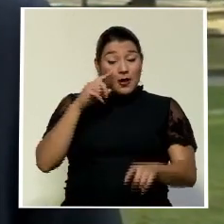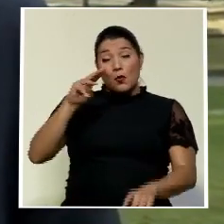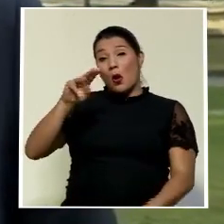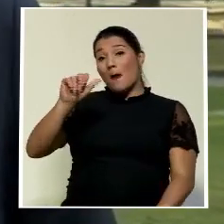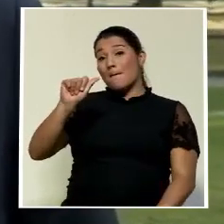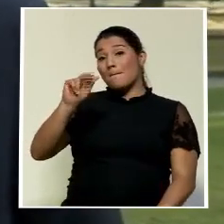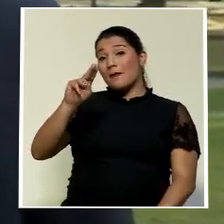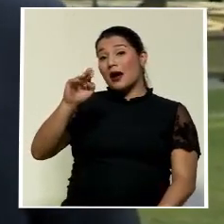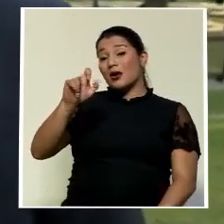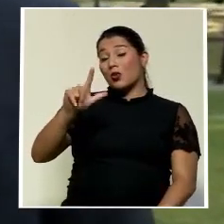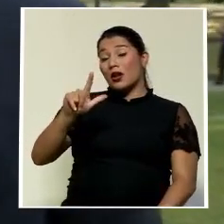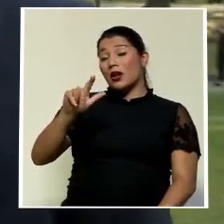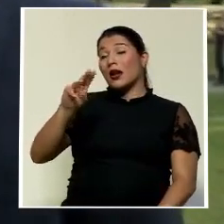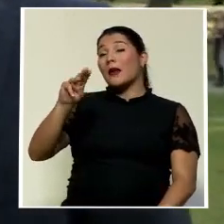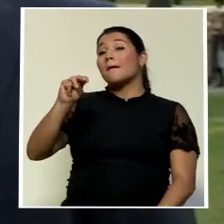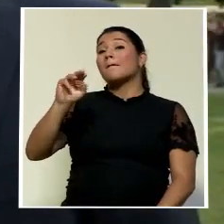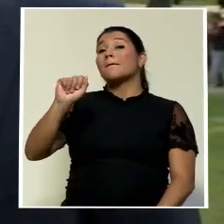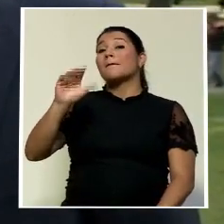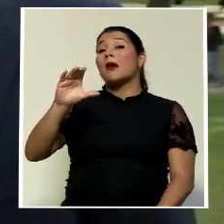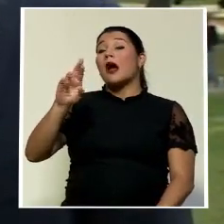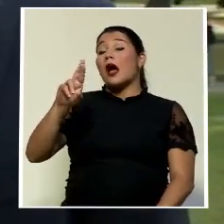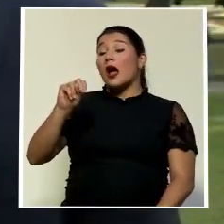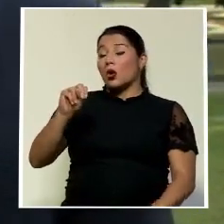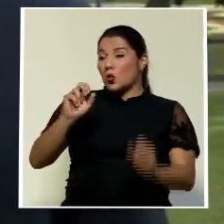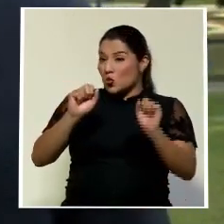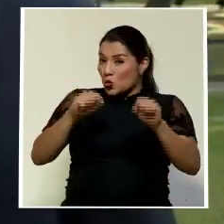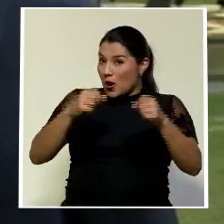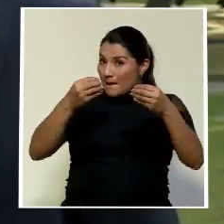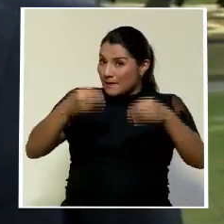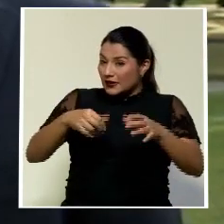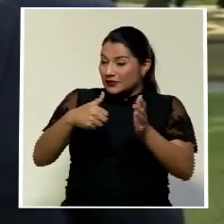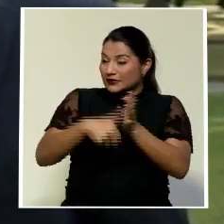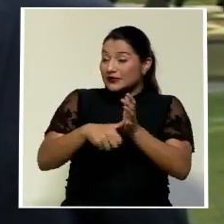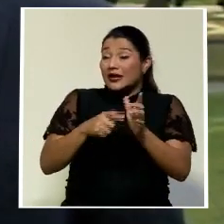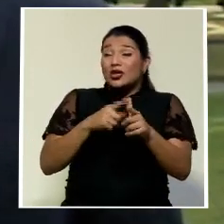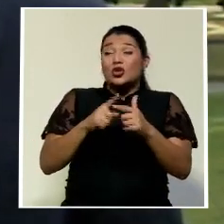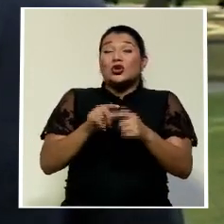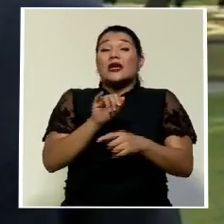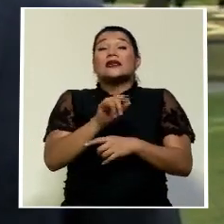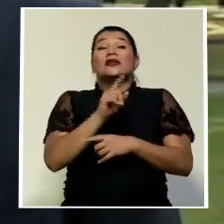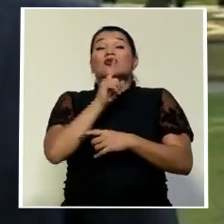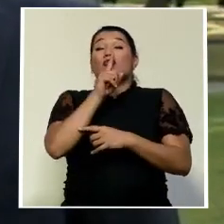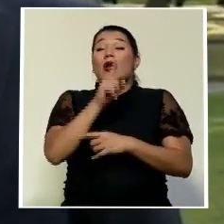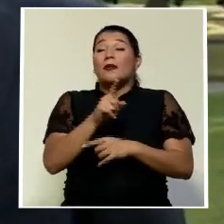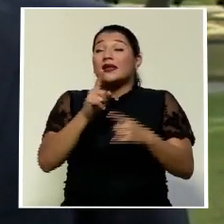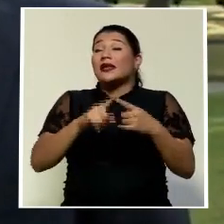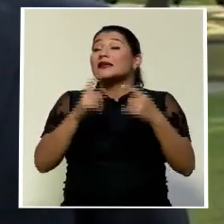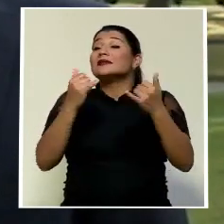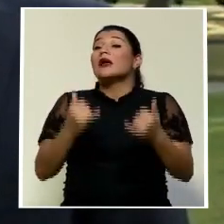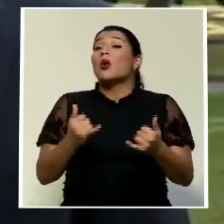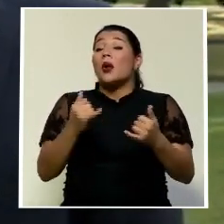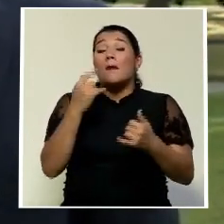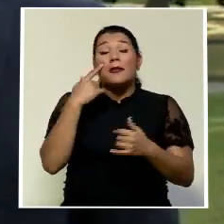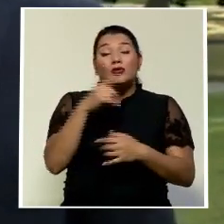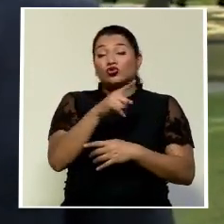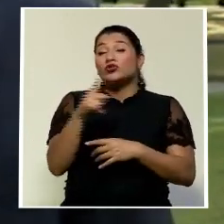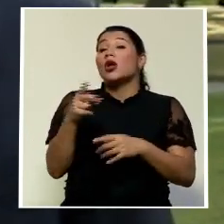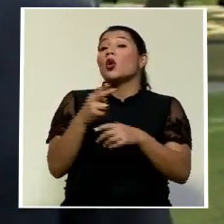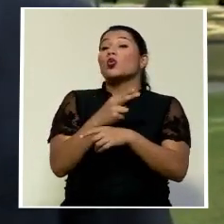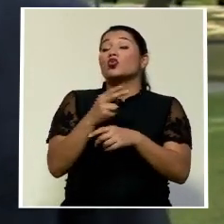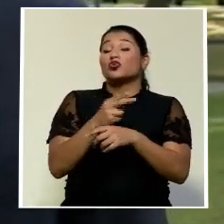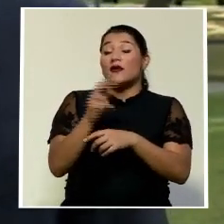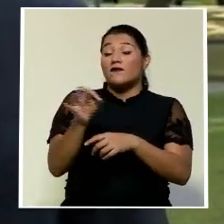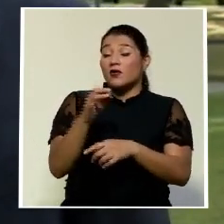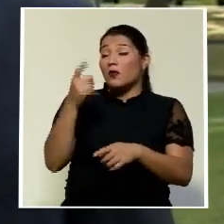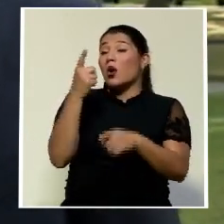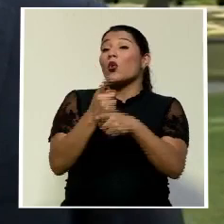podría perder las elecciones. ¿Quién sabe? Así que este es realmente un buen momento para que Ursula von der Leyen y Charles